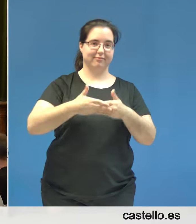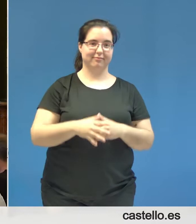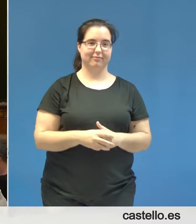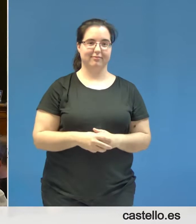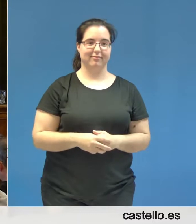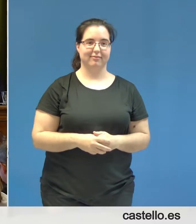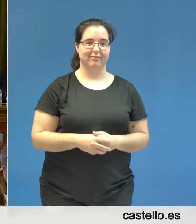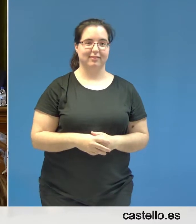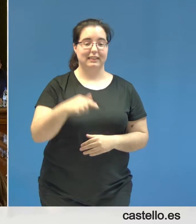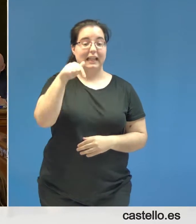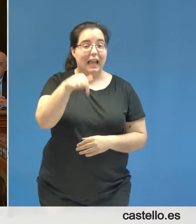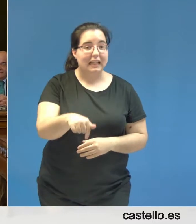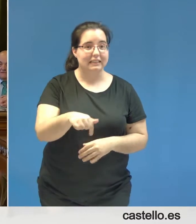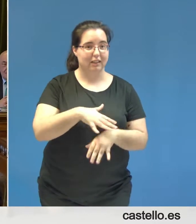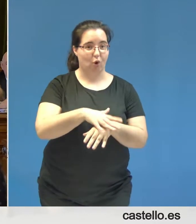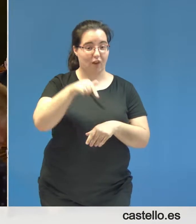En este mandato.